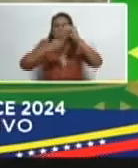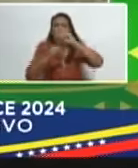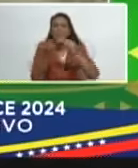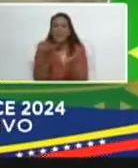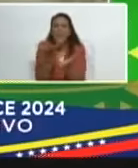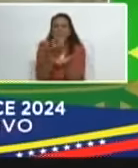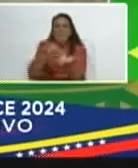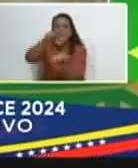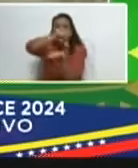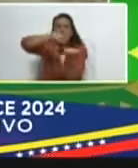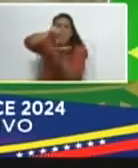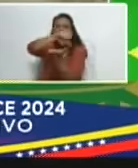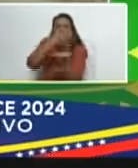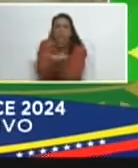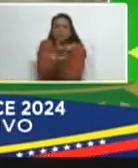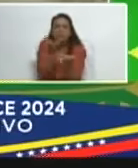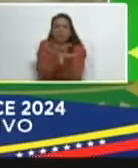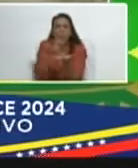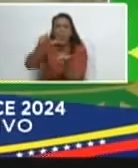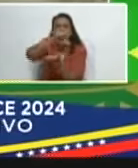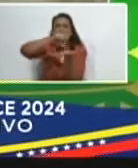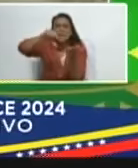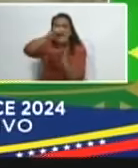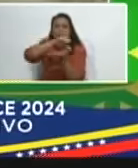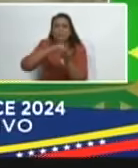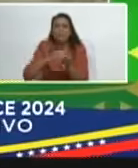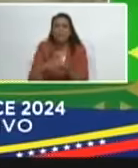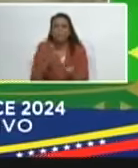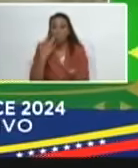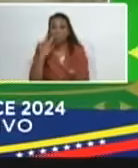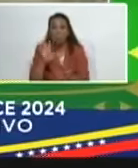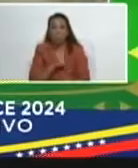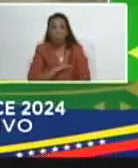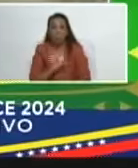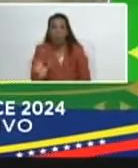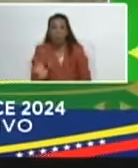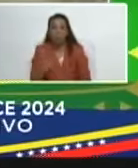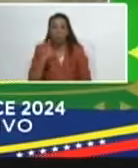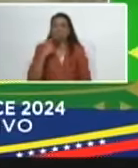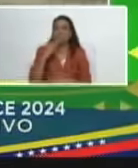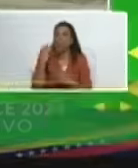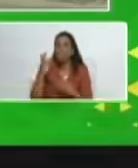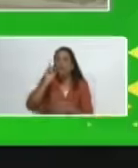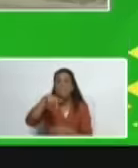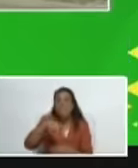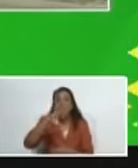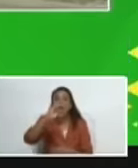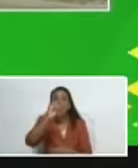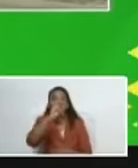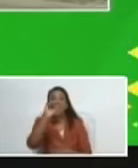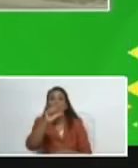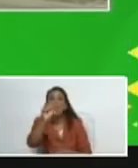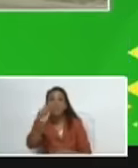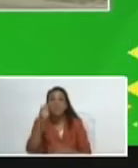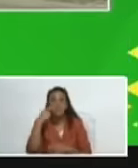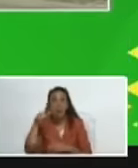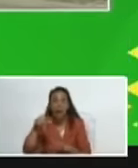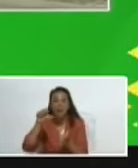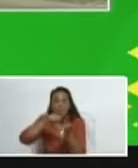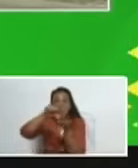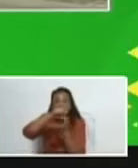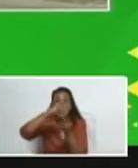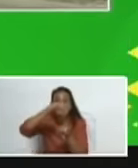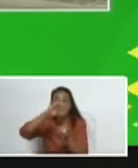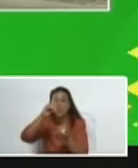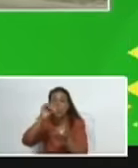frita exquisita con aceite de coposa. Que coposa está haciendo un aceite especial para freír